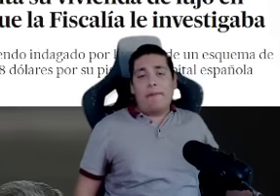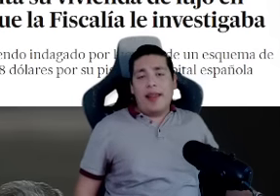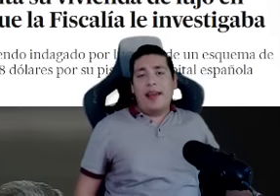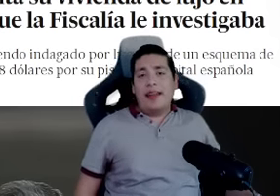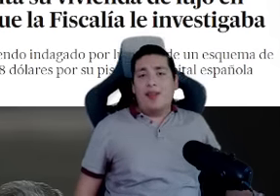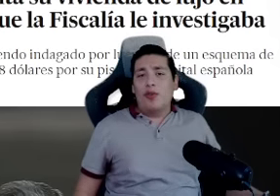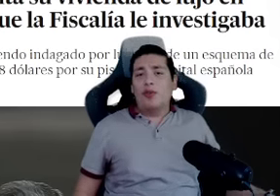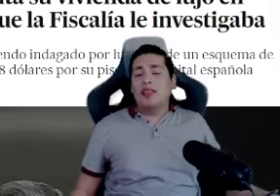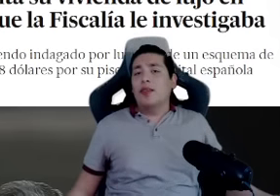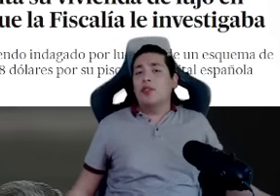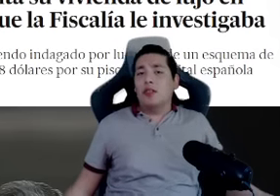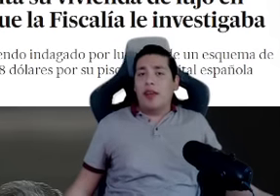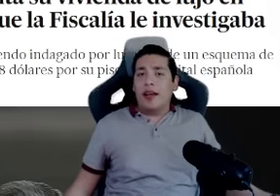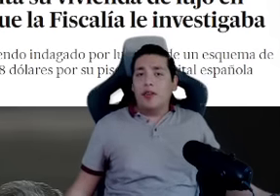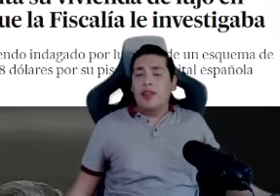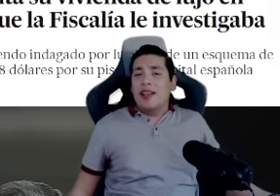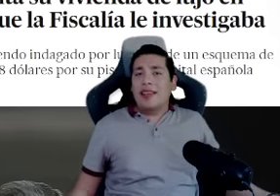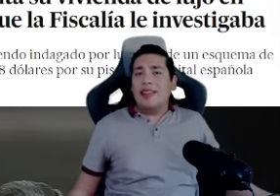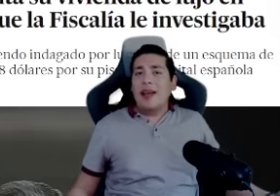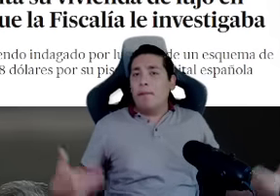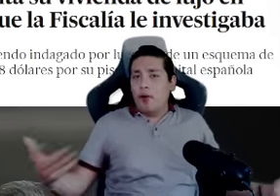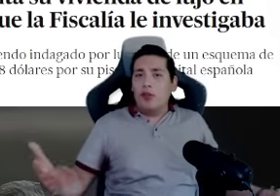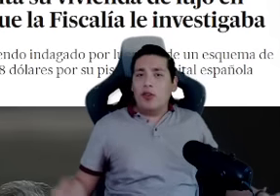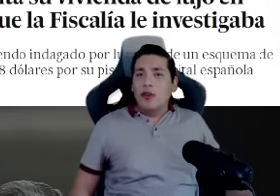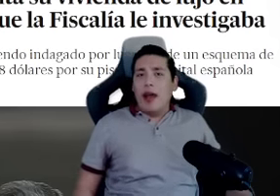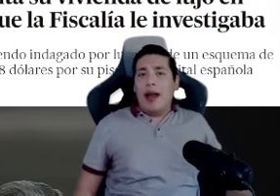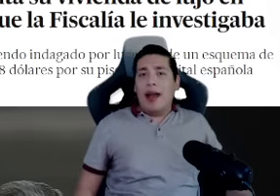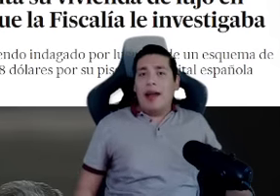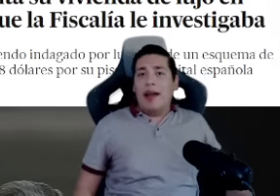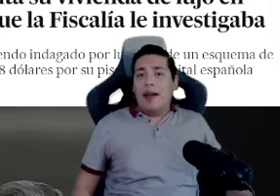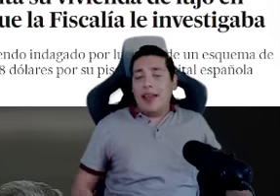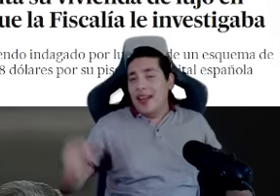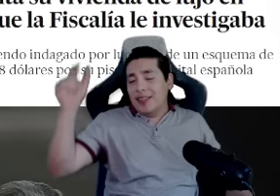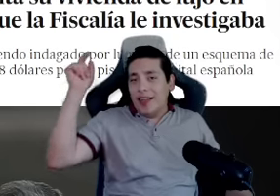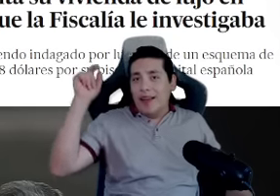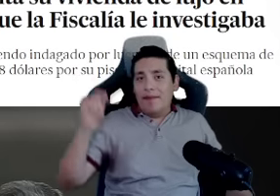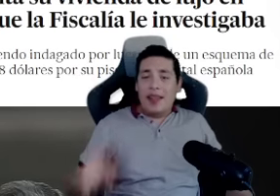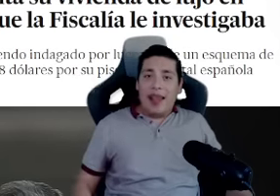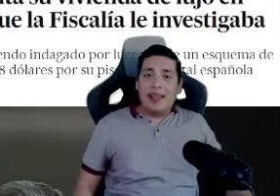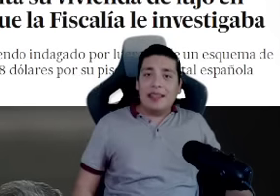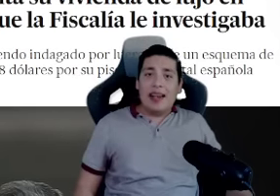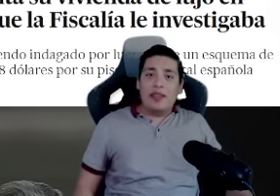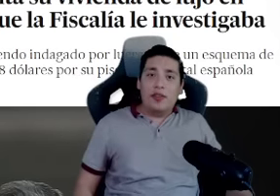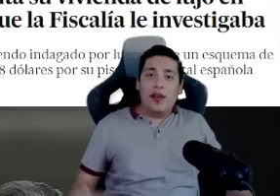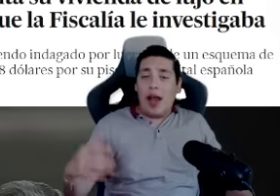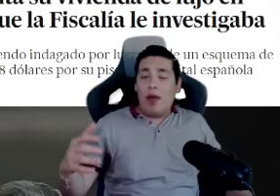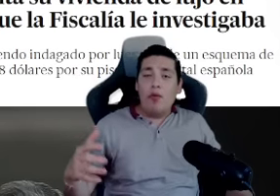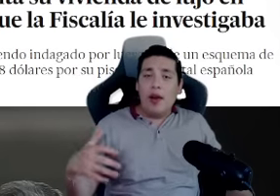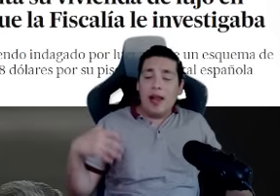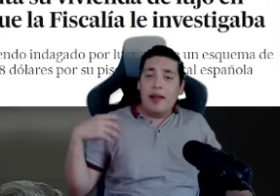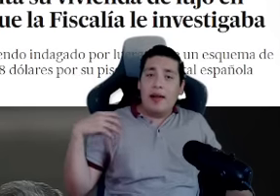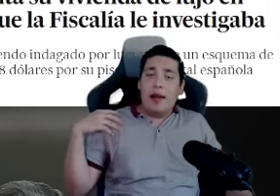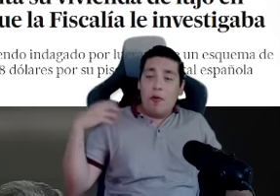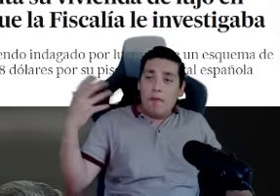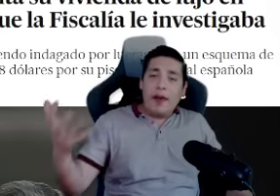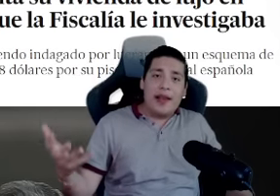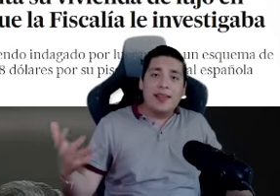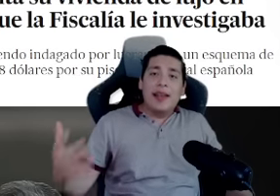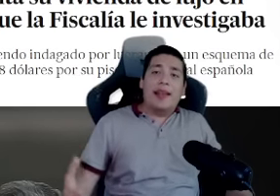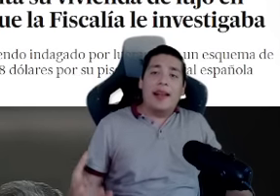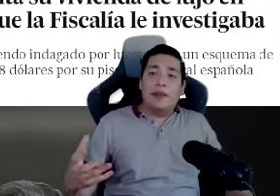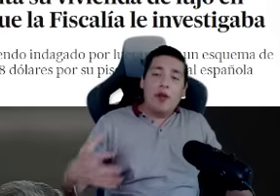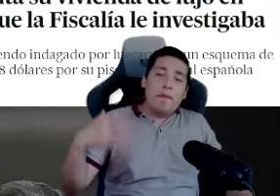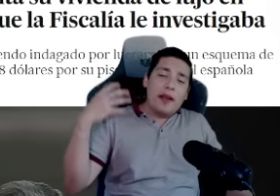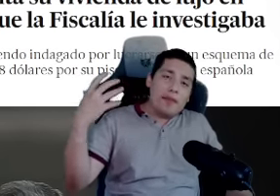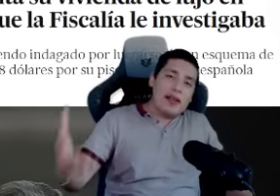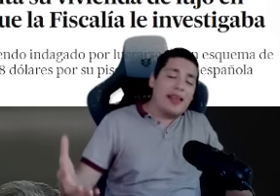Enrique Peña Nieto nos hace cuestionarnos si está pronto a irse de esta nación a una a un